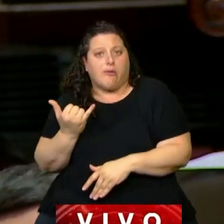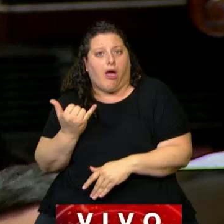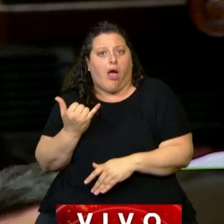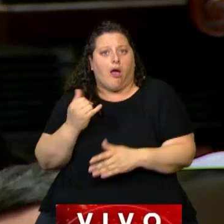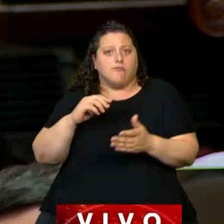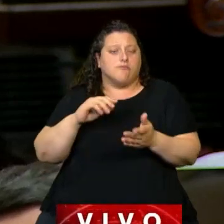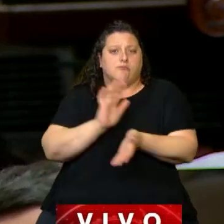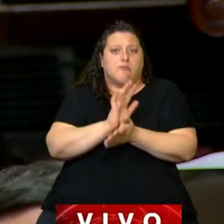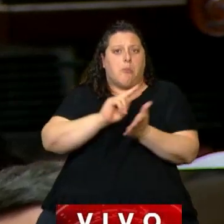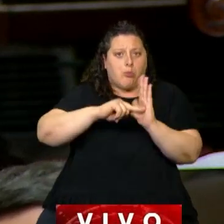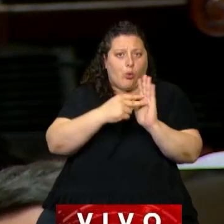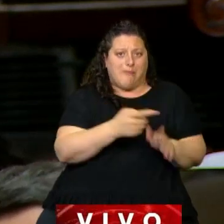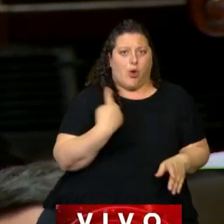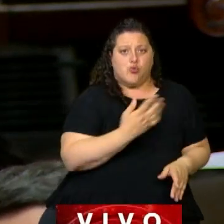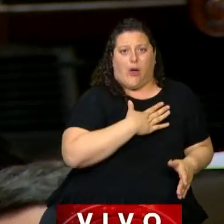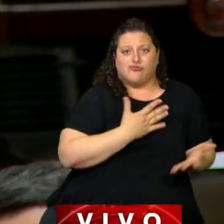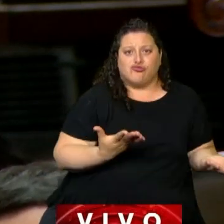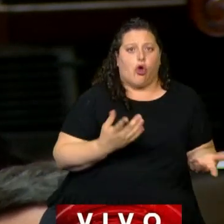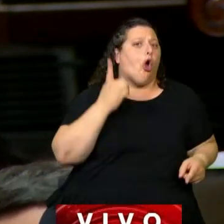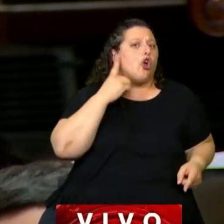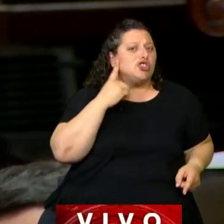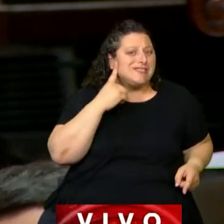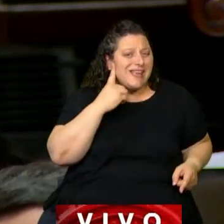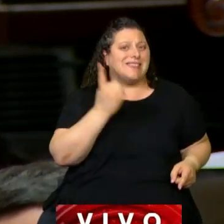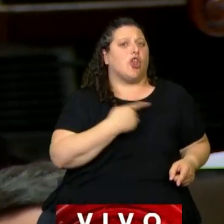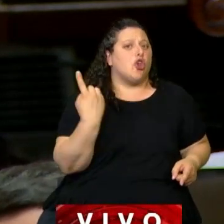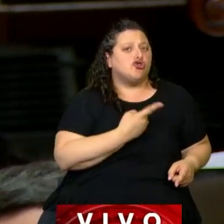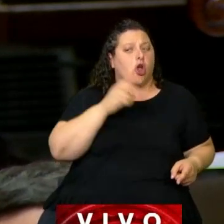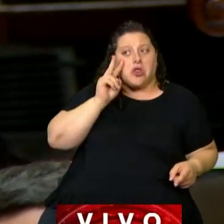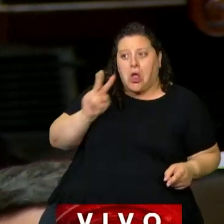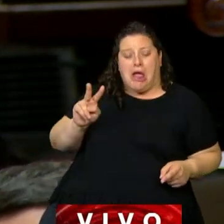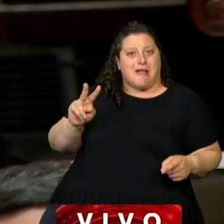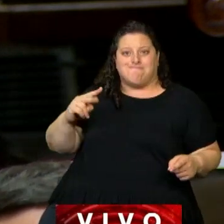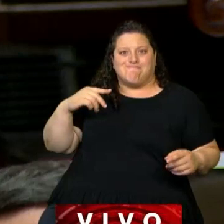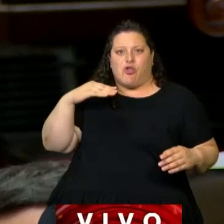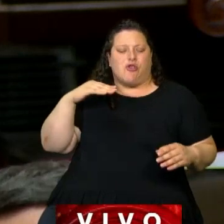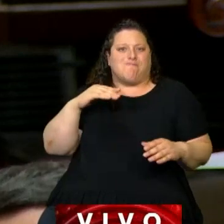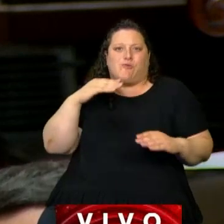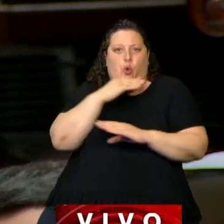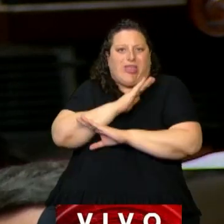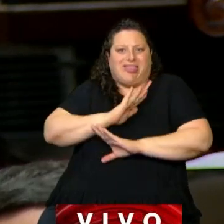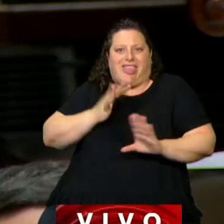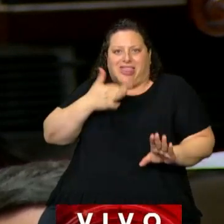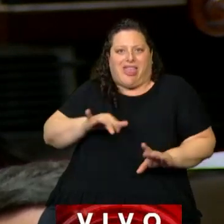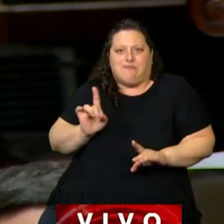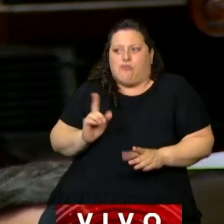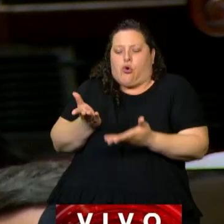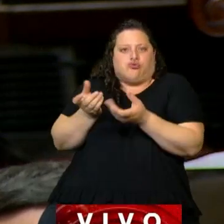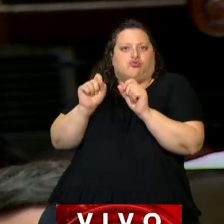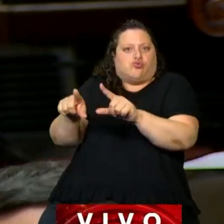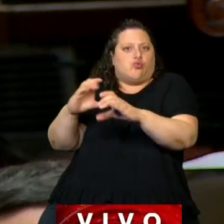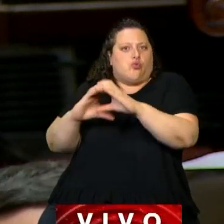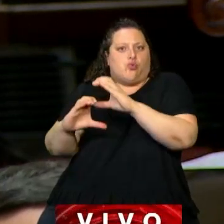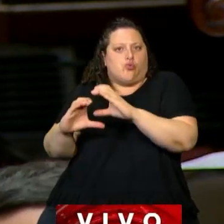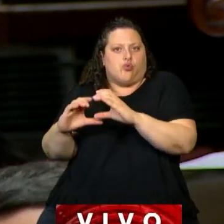nuestro. Somos nosotros, las personas oyentes, las que no entendemos su código de lenguaje. Es por